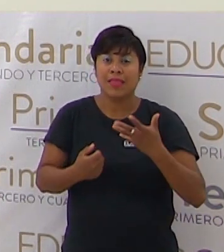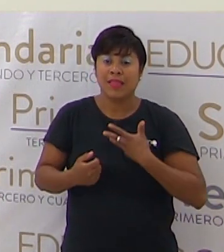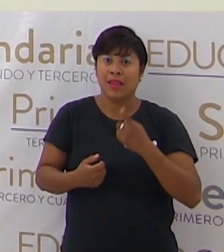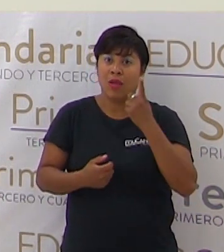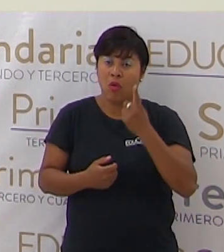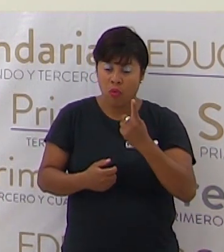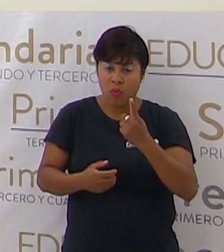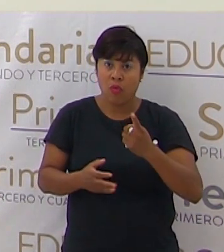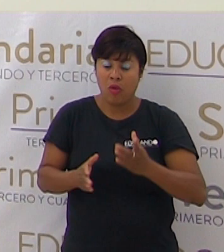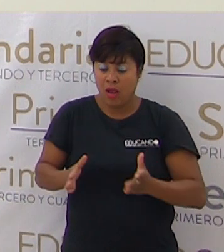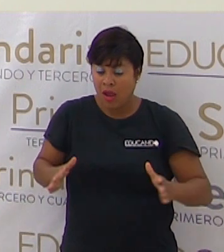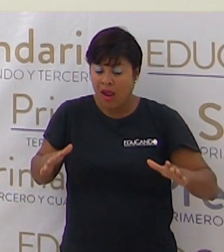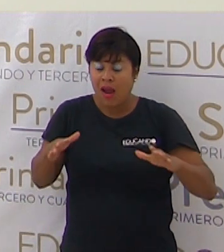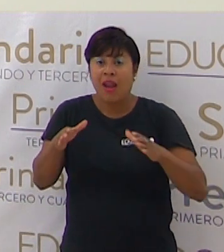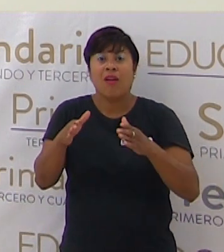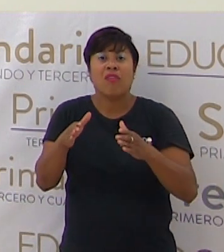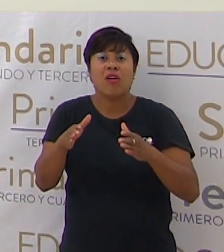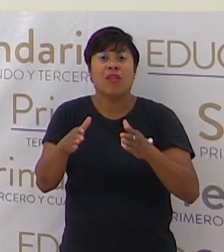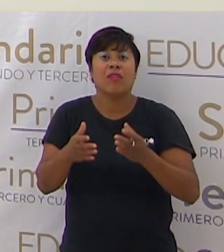garrafón?